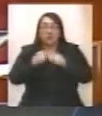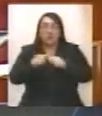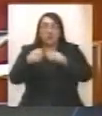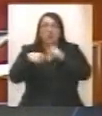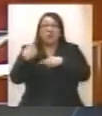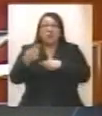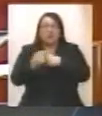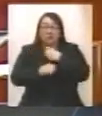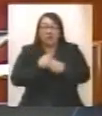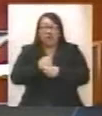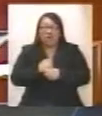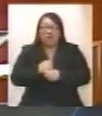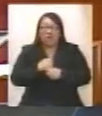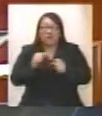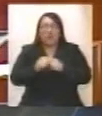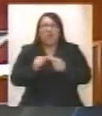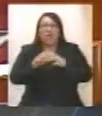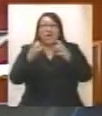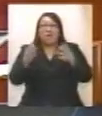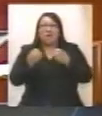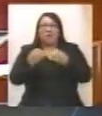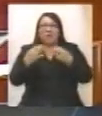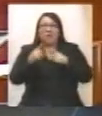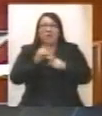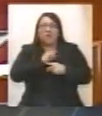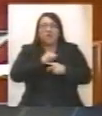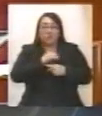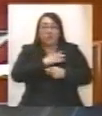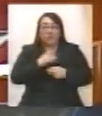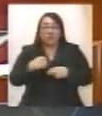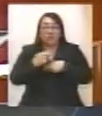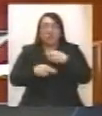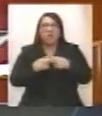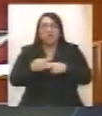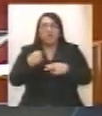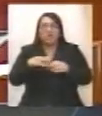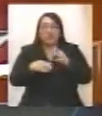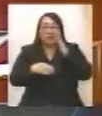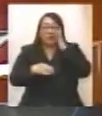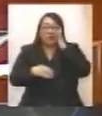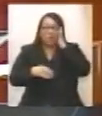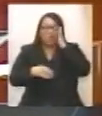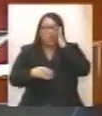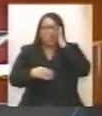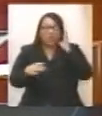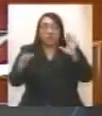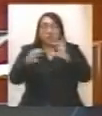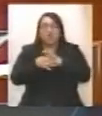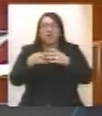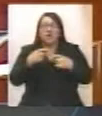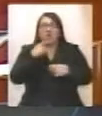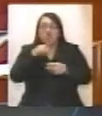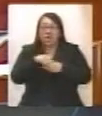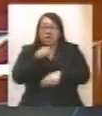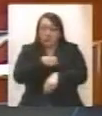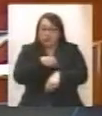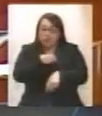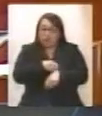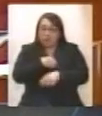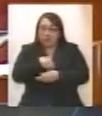año, la gran mayoría de entidades del Gobierno Nacional se aunarán a las que ya están en este